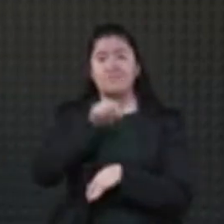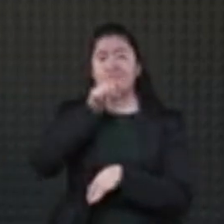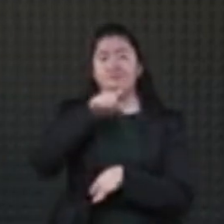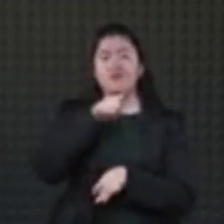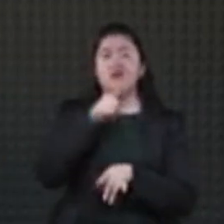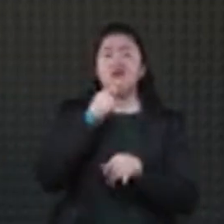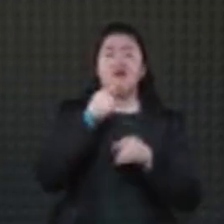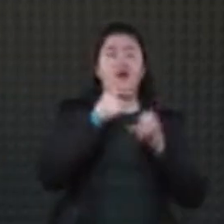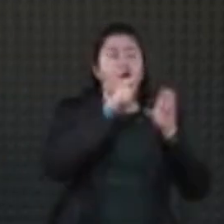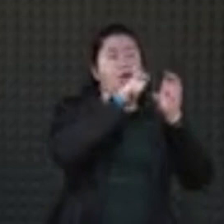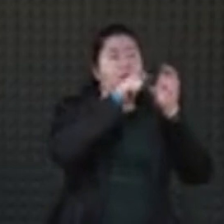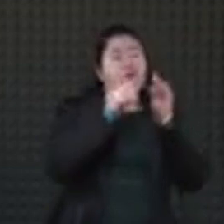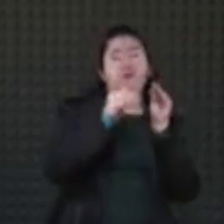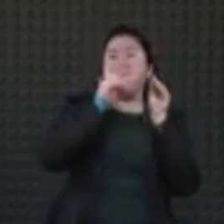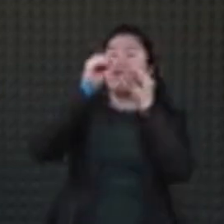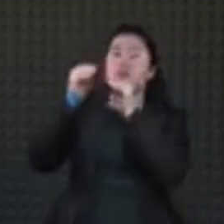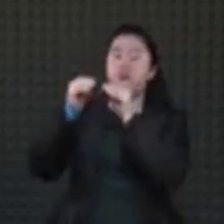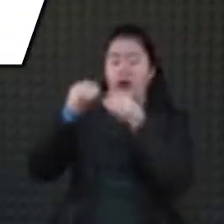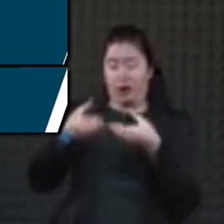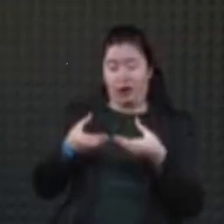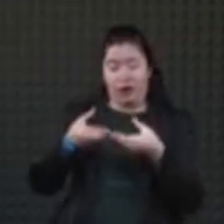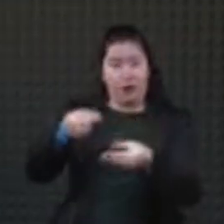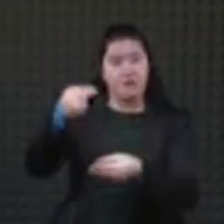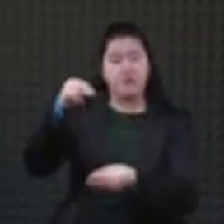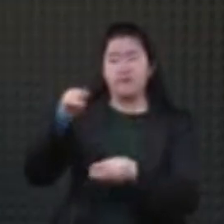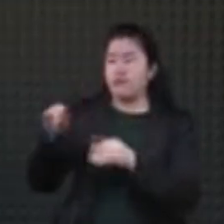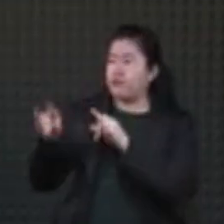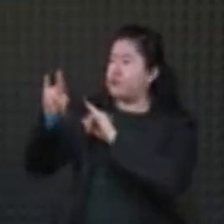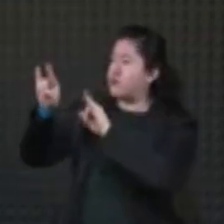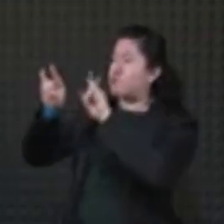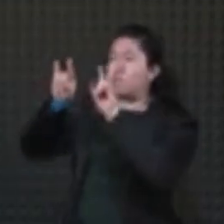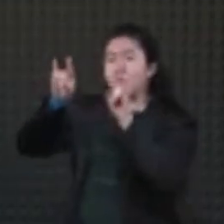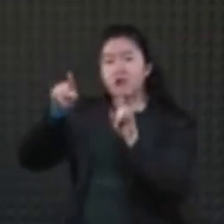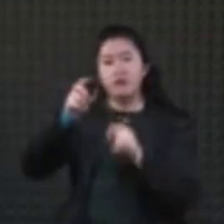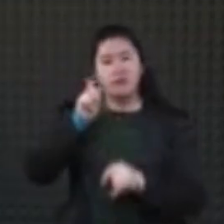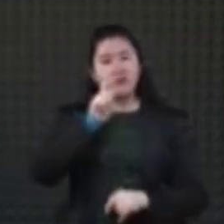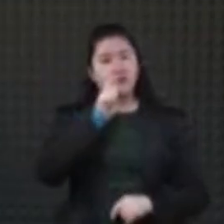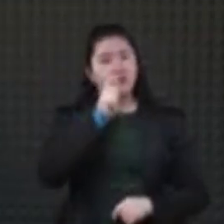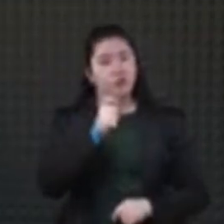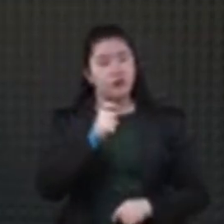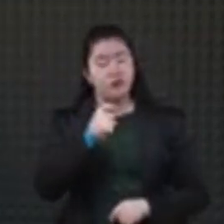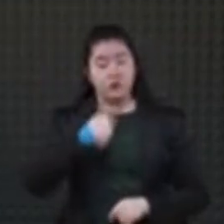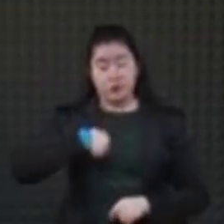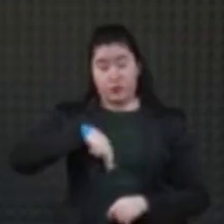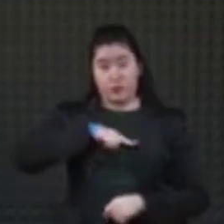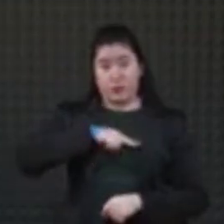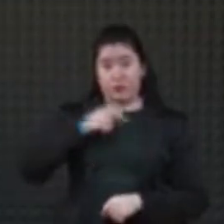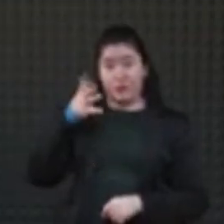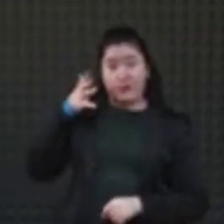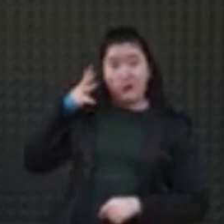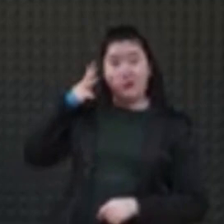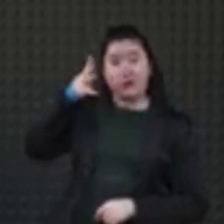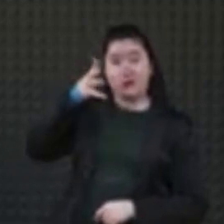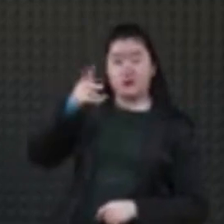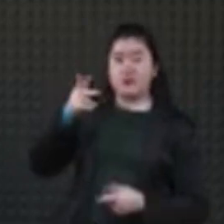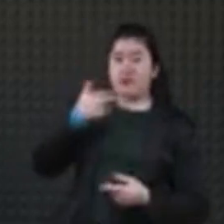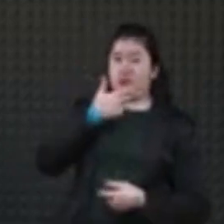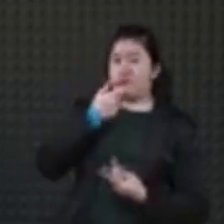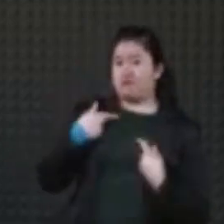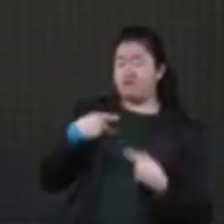estatuas y los nombres de las calles de la ciudad son legados que dejamos para futuras